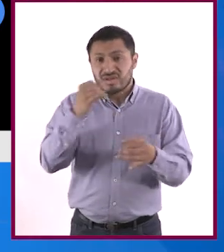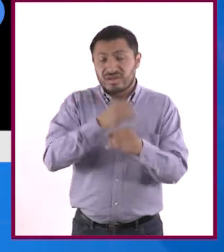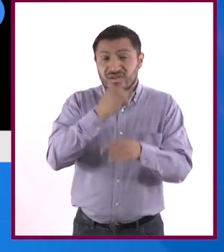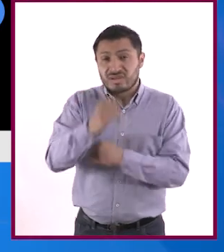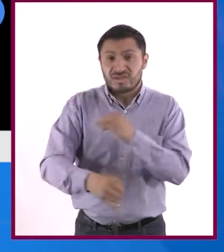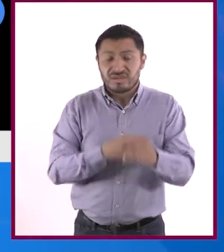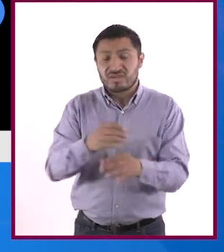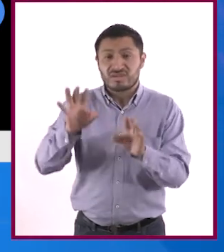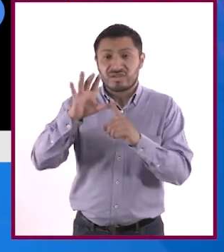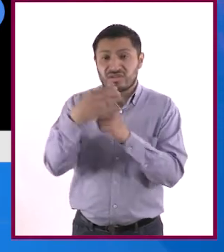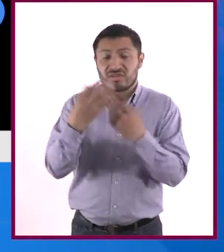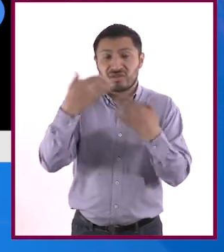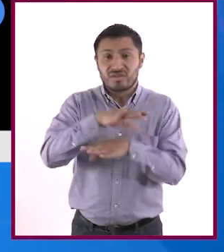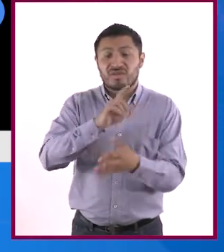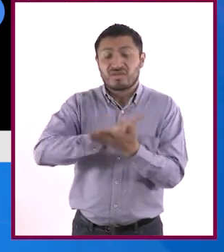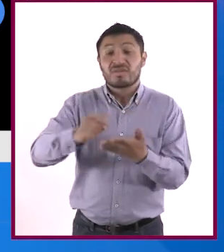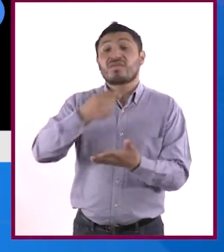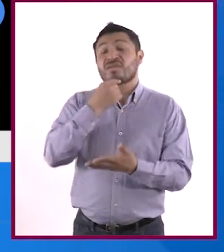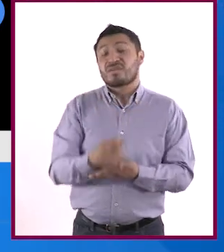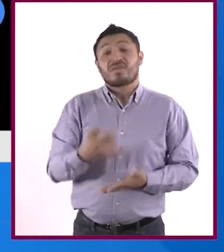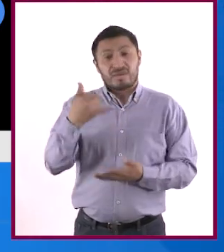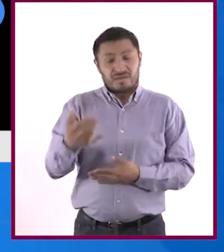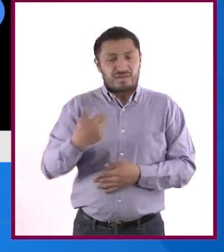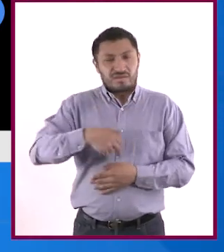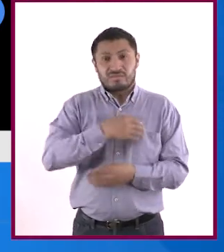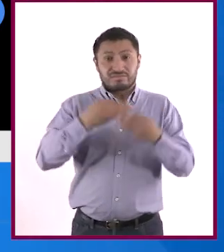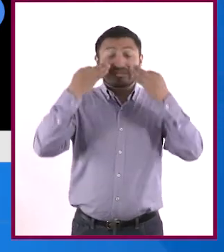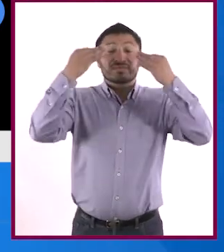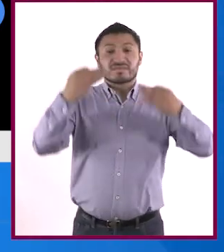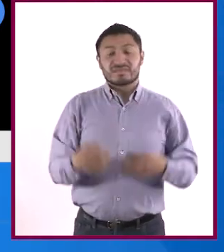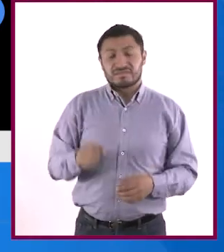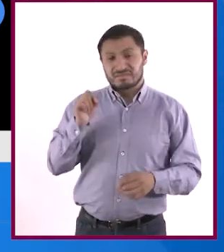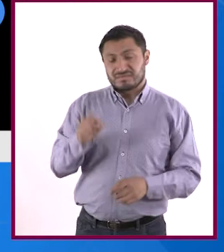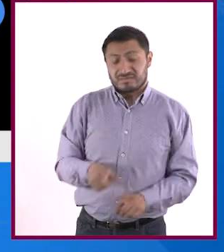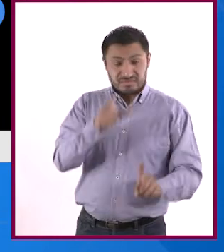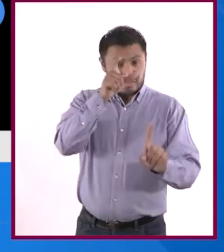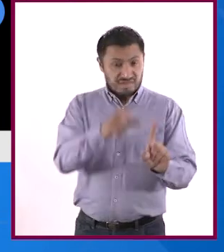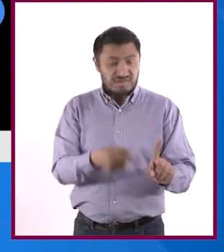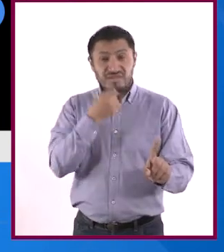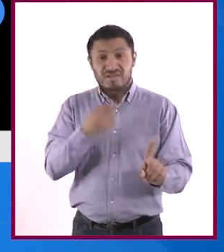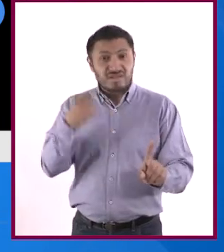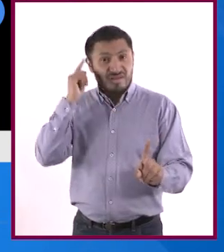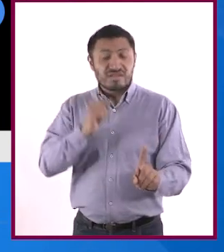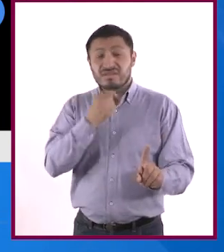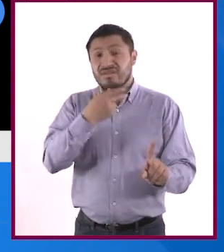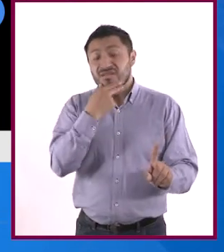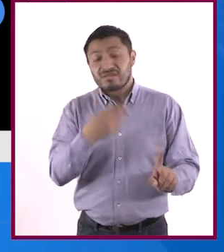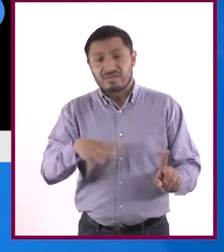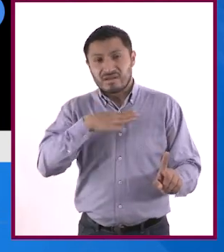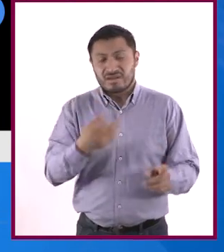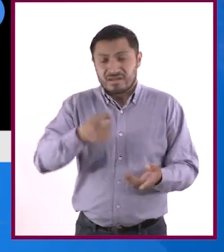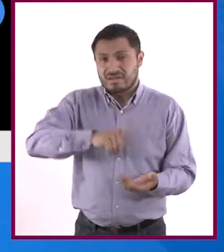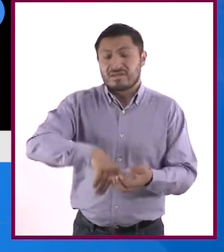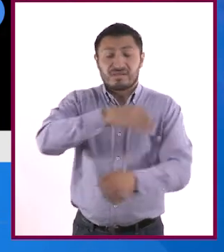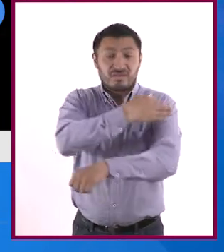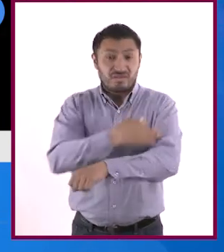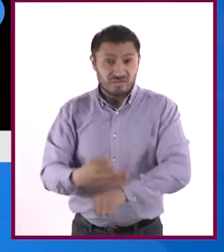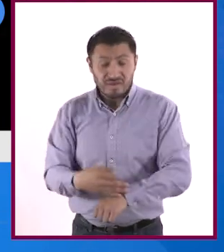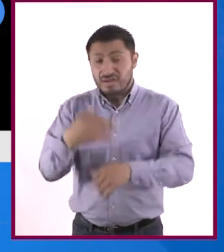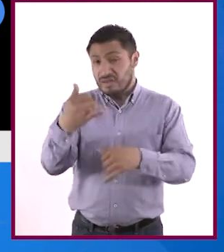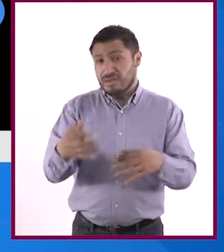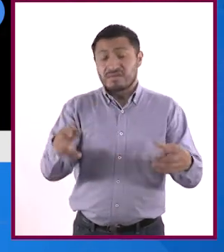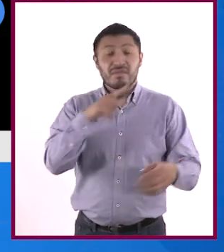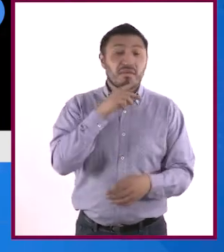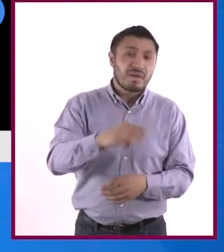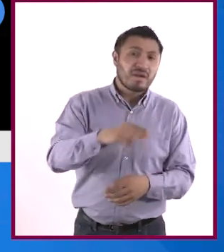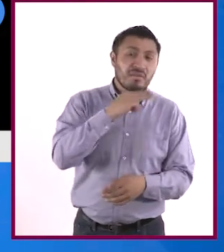los Derechos del Niño, y cuando además nosotros vemos que por su misma condición también niñas y niños están en el seno de una familia y los